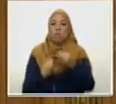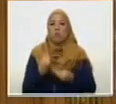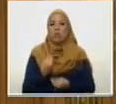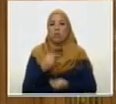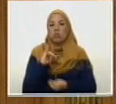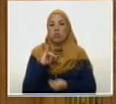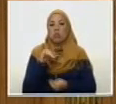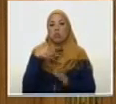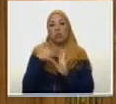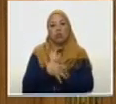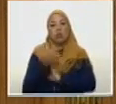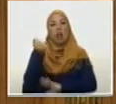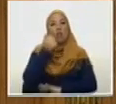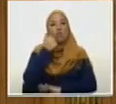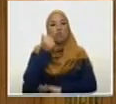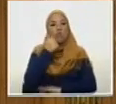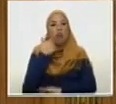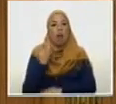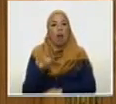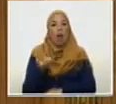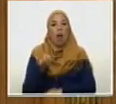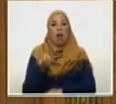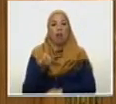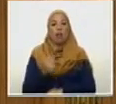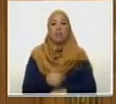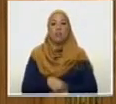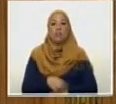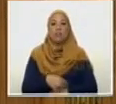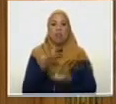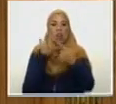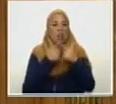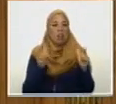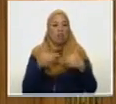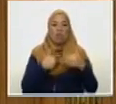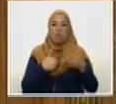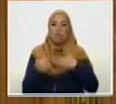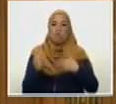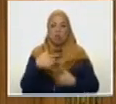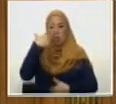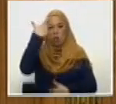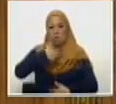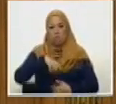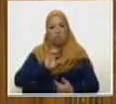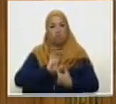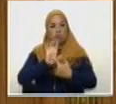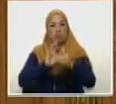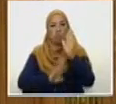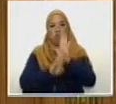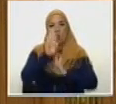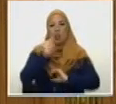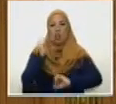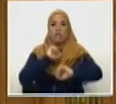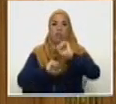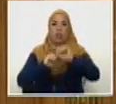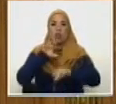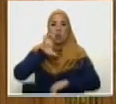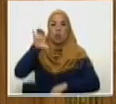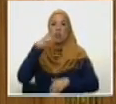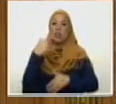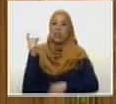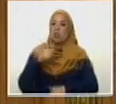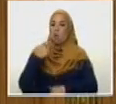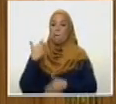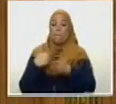esa disposición de lucha, esa disposición nuestra a seguir defendiendo en el terreno que